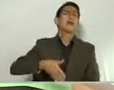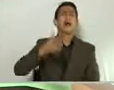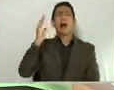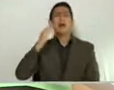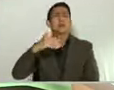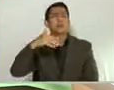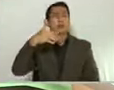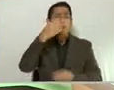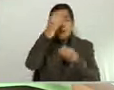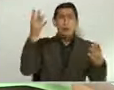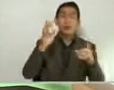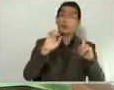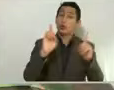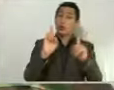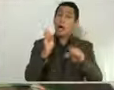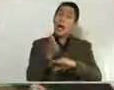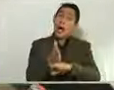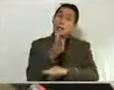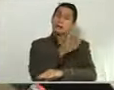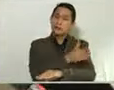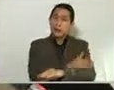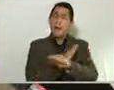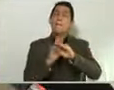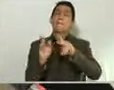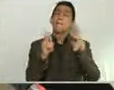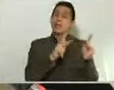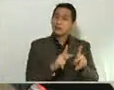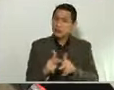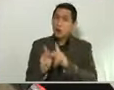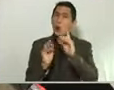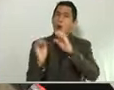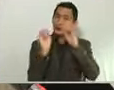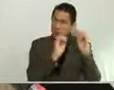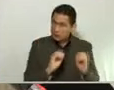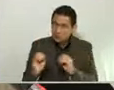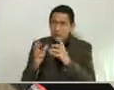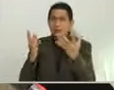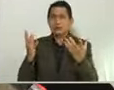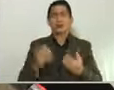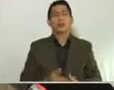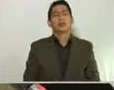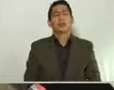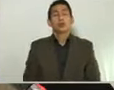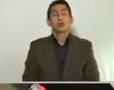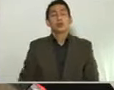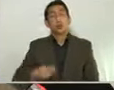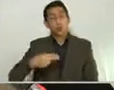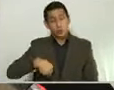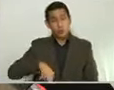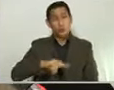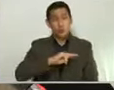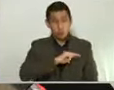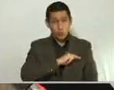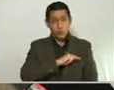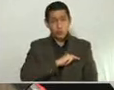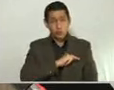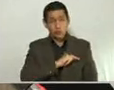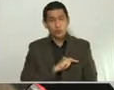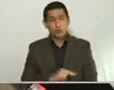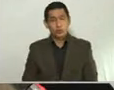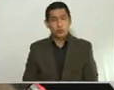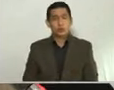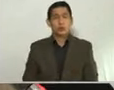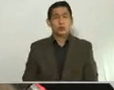1.800.000 al año. ¿Cómo lo hacemos? Estamos en este momento compensando a la Metrovía